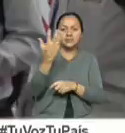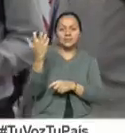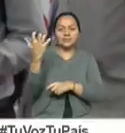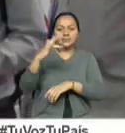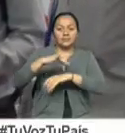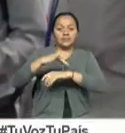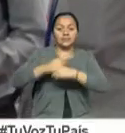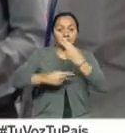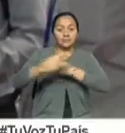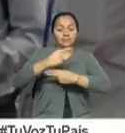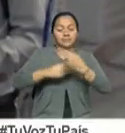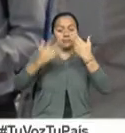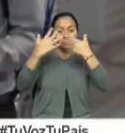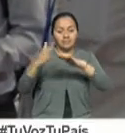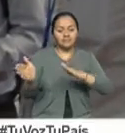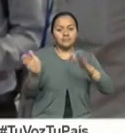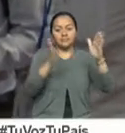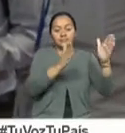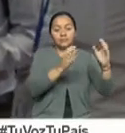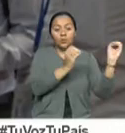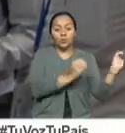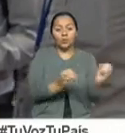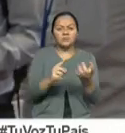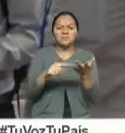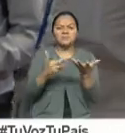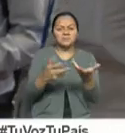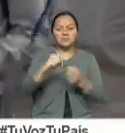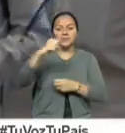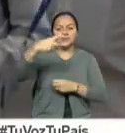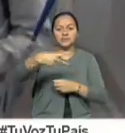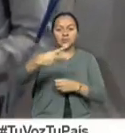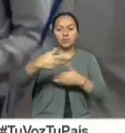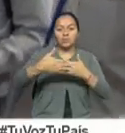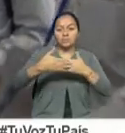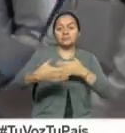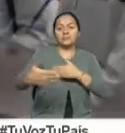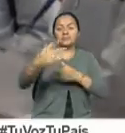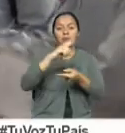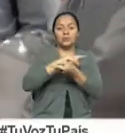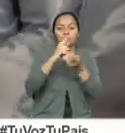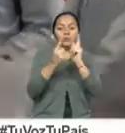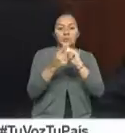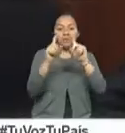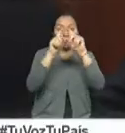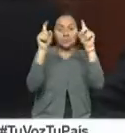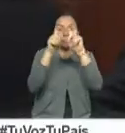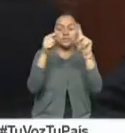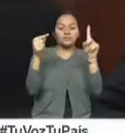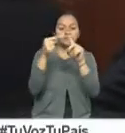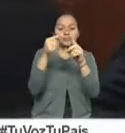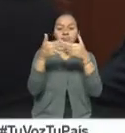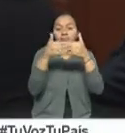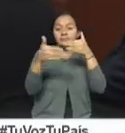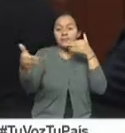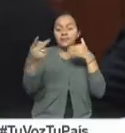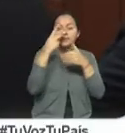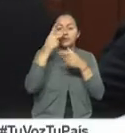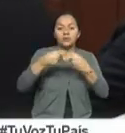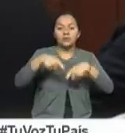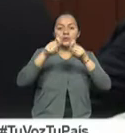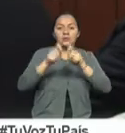de negocios. De acuerdo a los organizadores, para la segunda edición de este encuentro empresarial, se prevé cerrar contratos